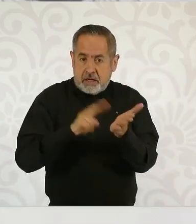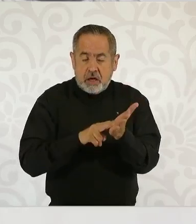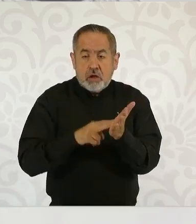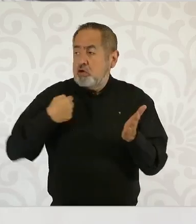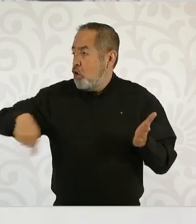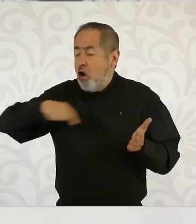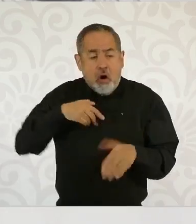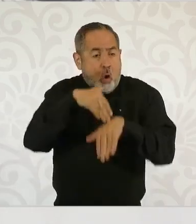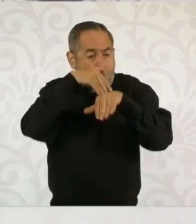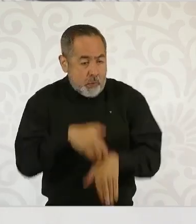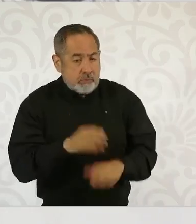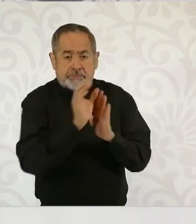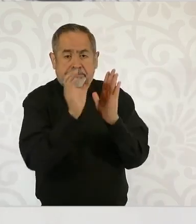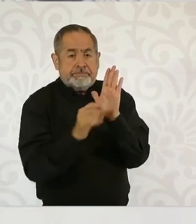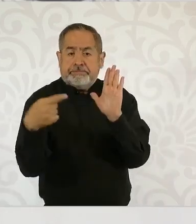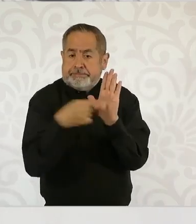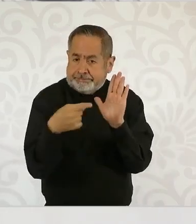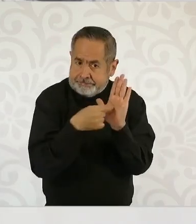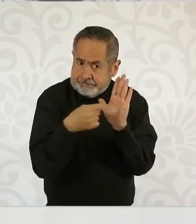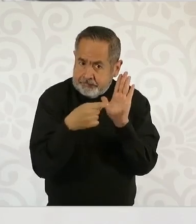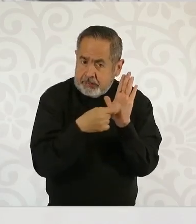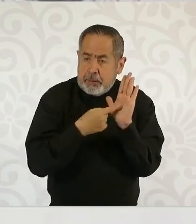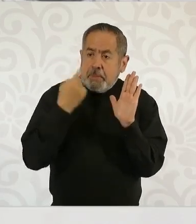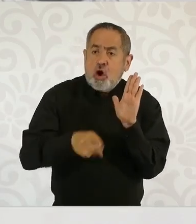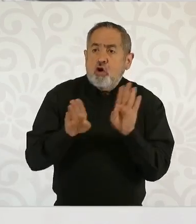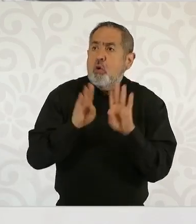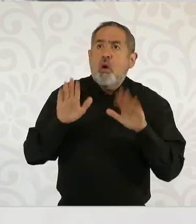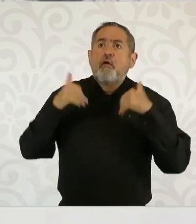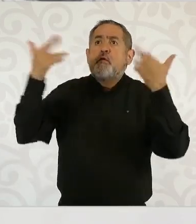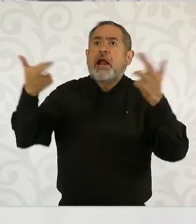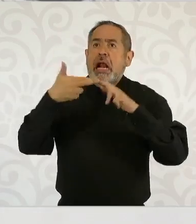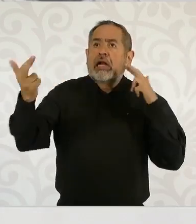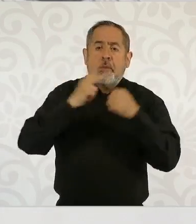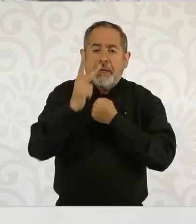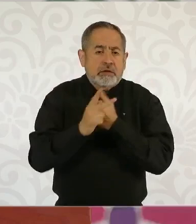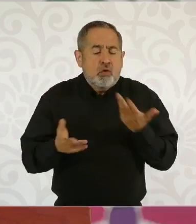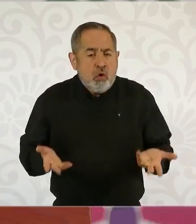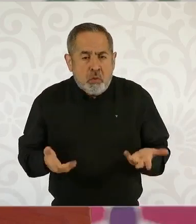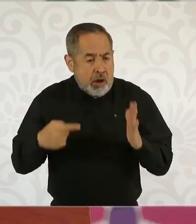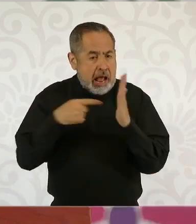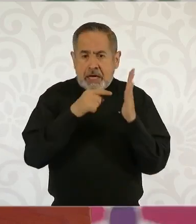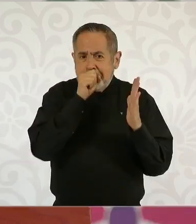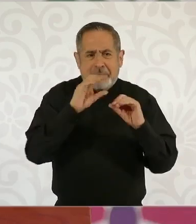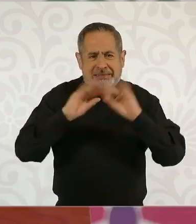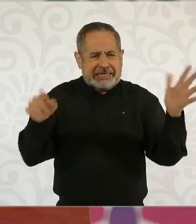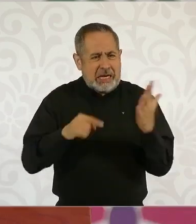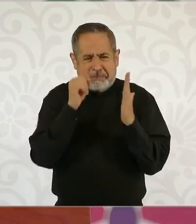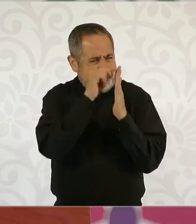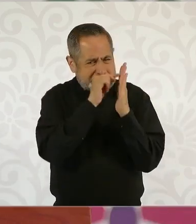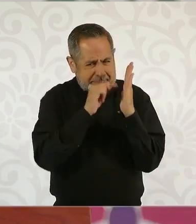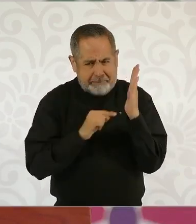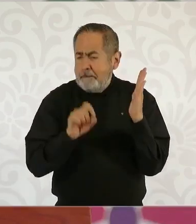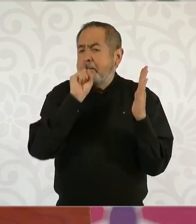a la política exterior establecida en la Constitución. Esa política exterior tiene principios básicos que fueron los